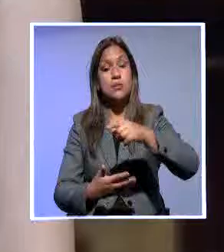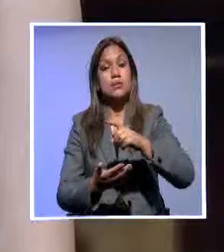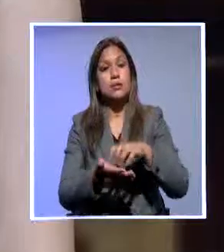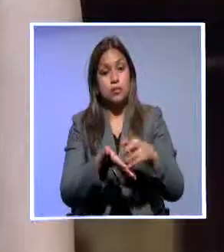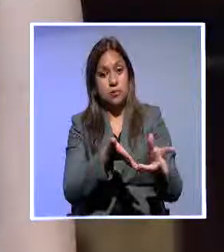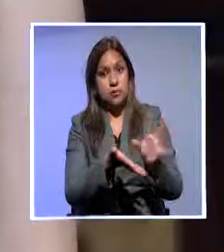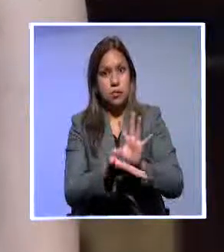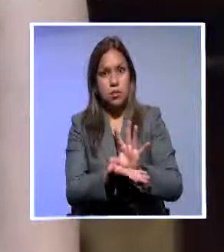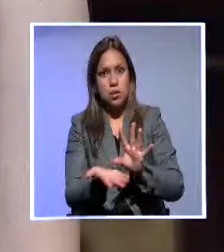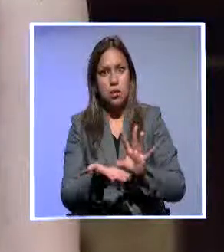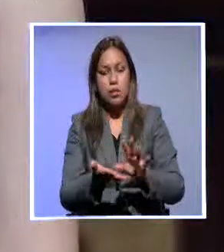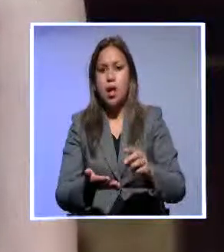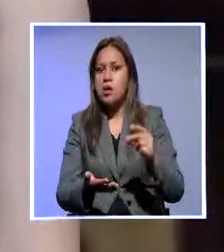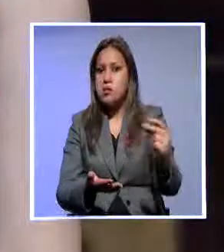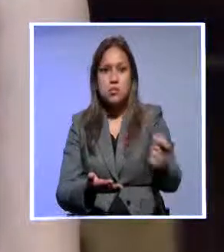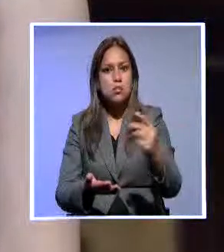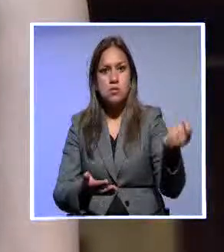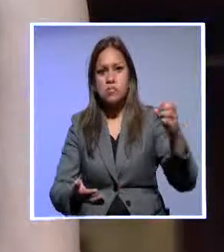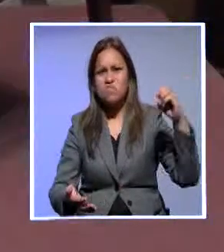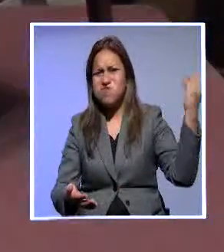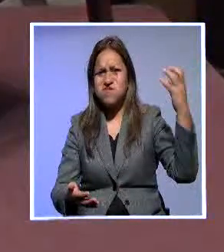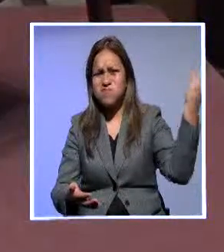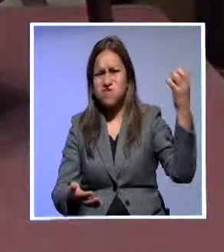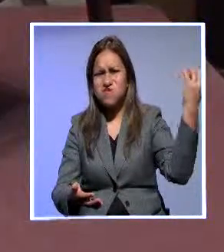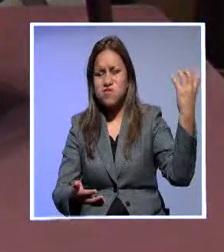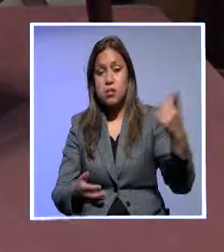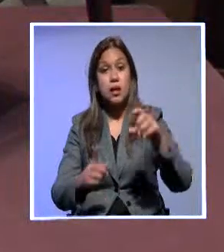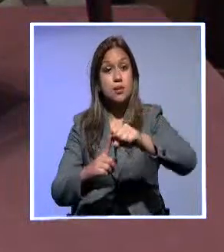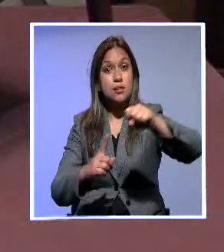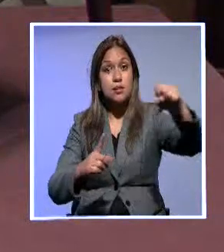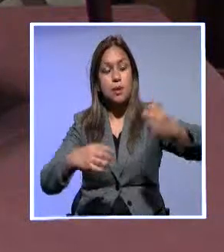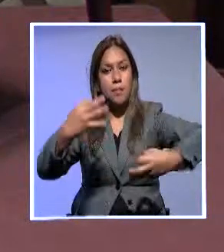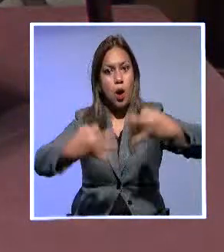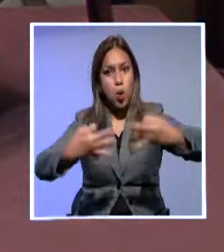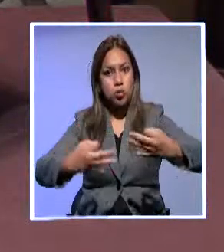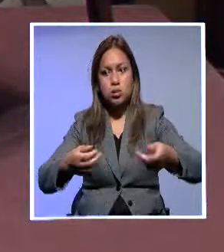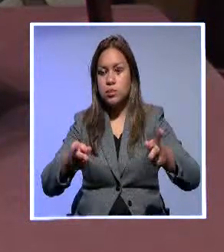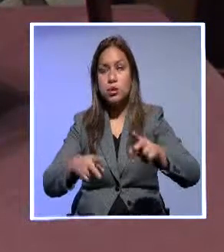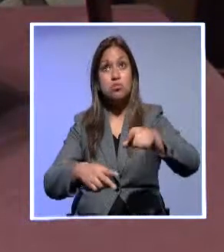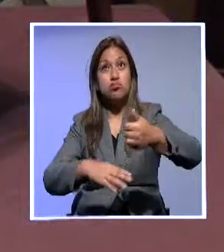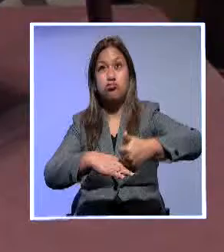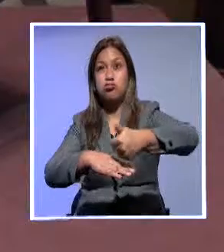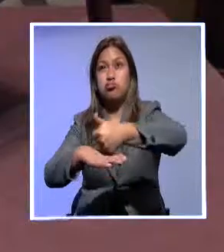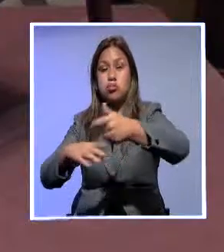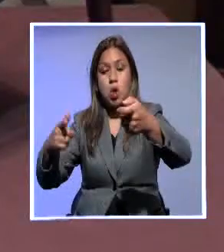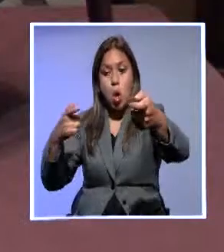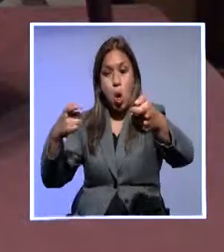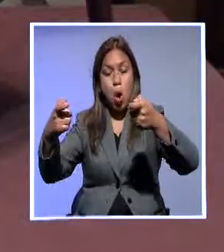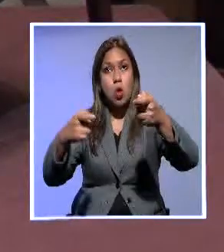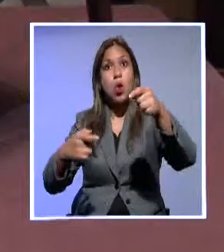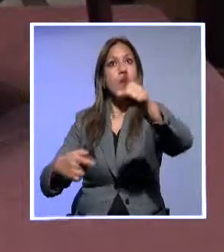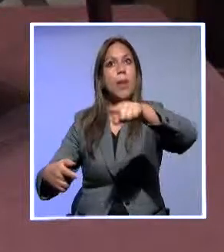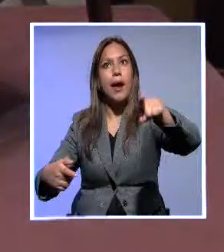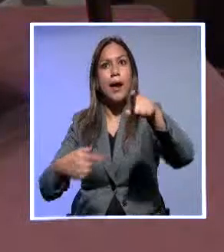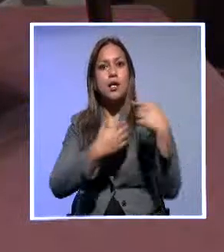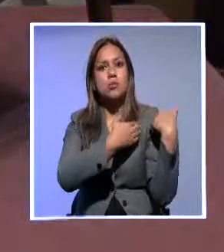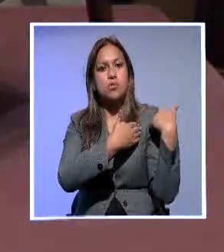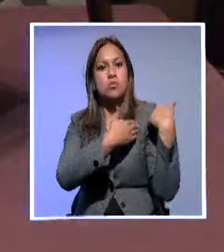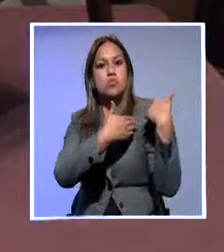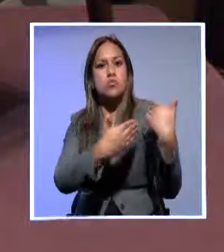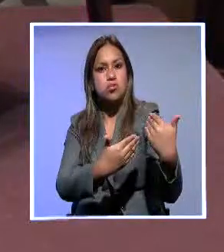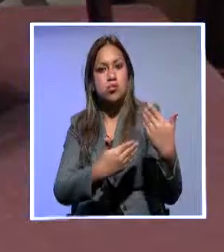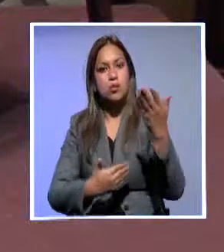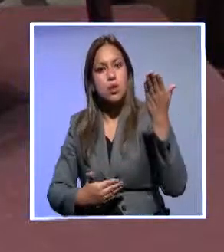que puso las alertas necesarias al sistema de justicia y a las entidades de control para que tomaran las acciones correspondientes sobre los